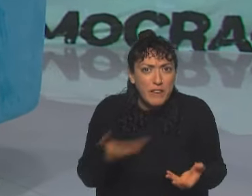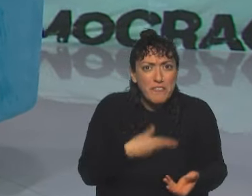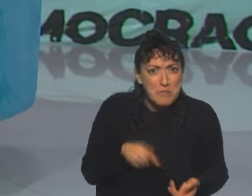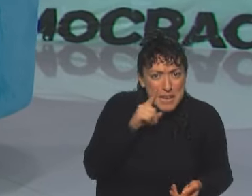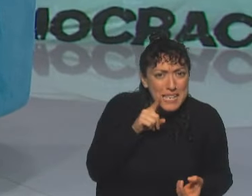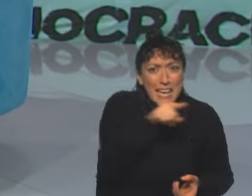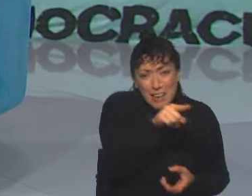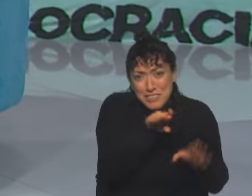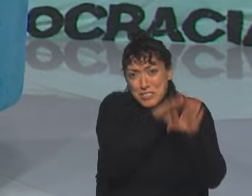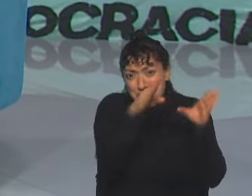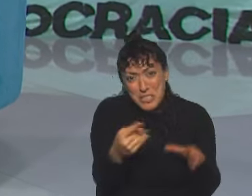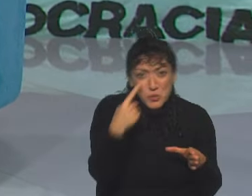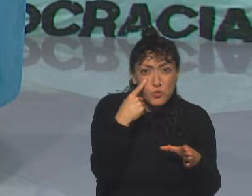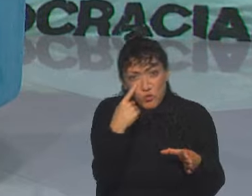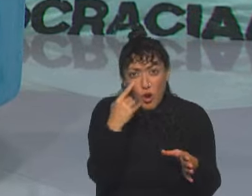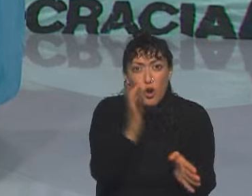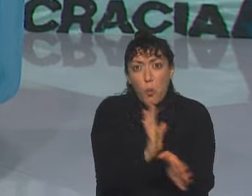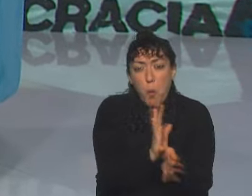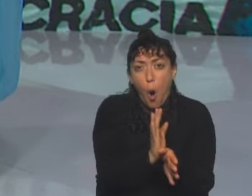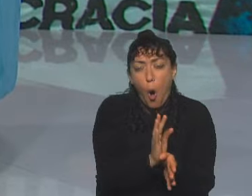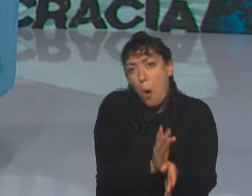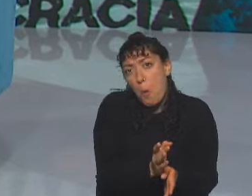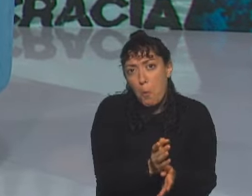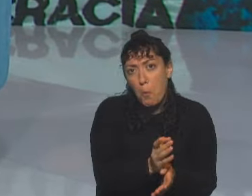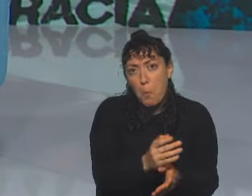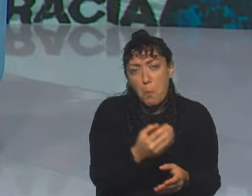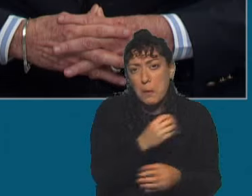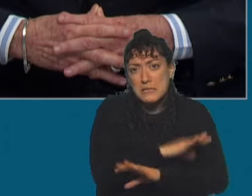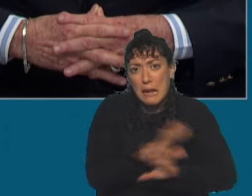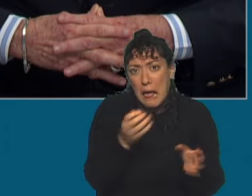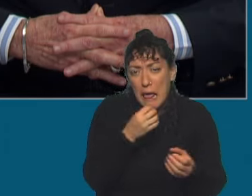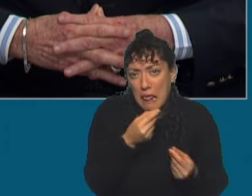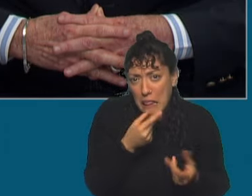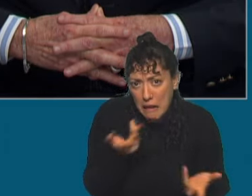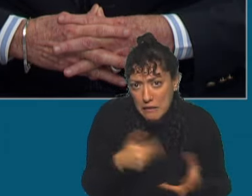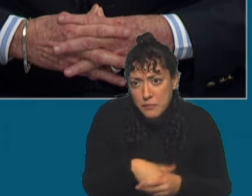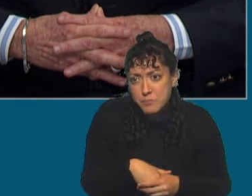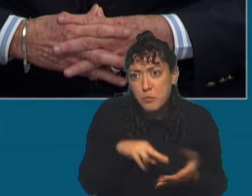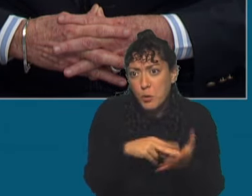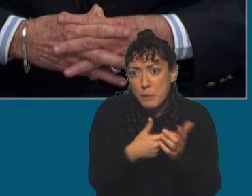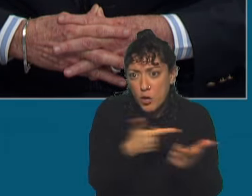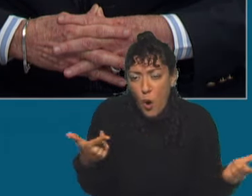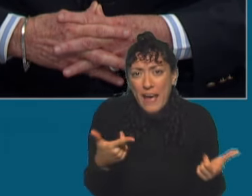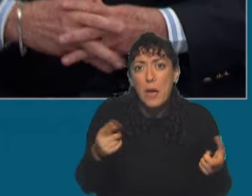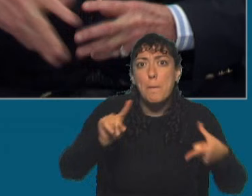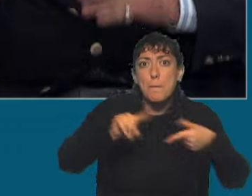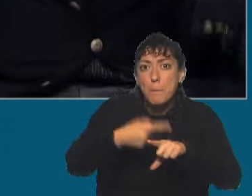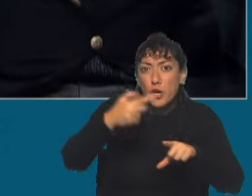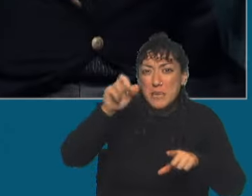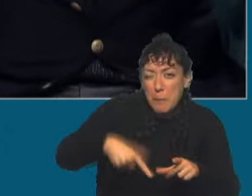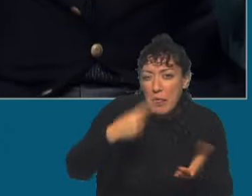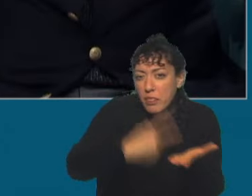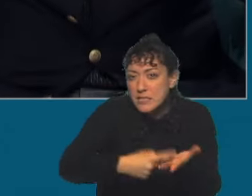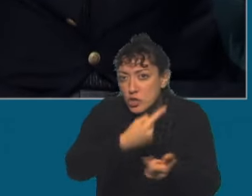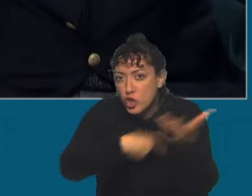es una institución que tiene más inmunidades que un país soberano. Tal cual. El fondo puede dañar a cualquier país a través de sus políticas y no